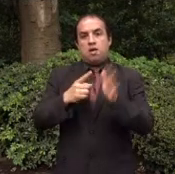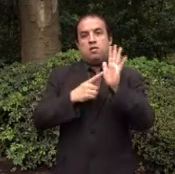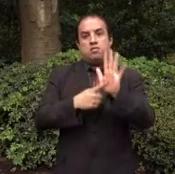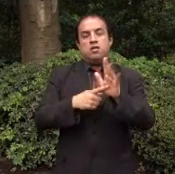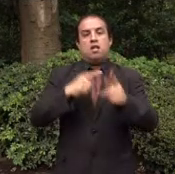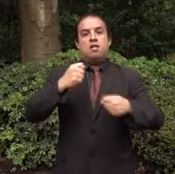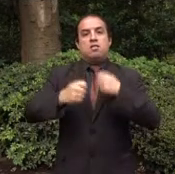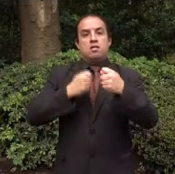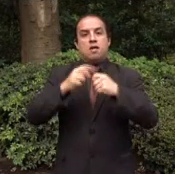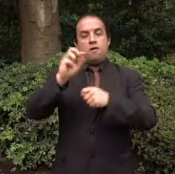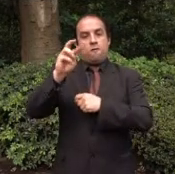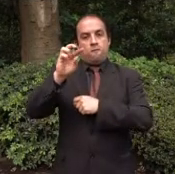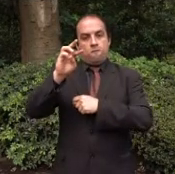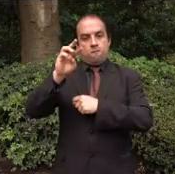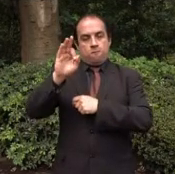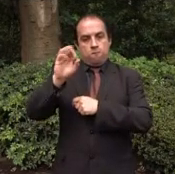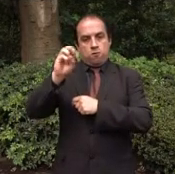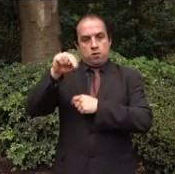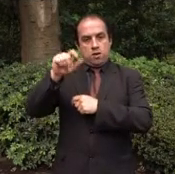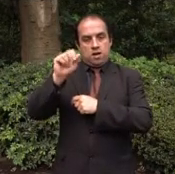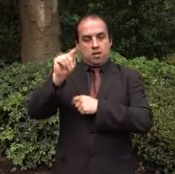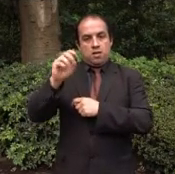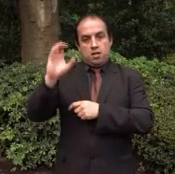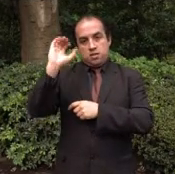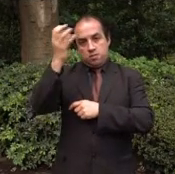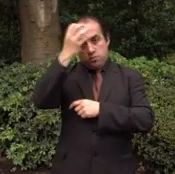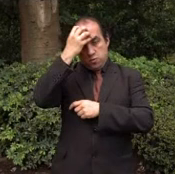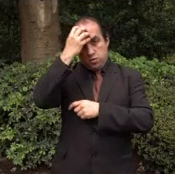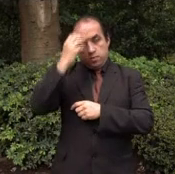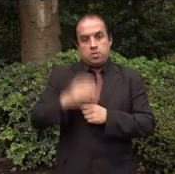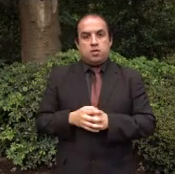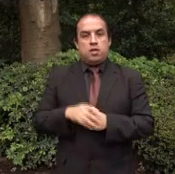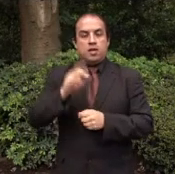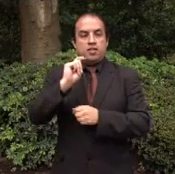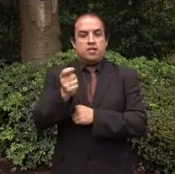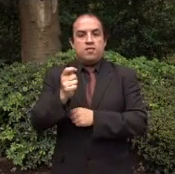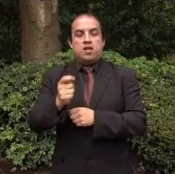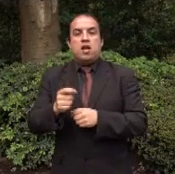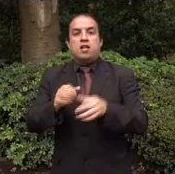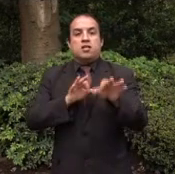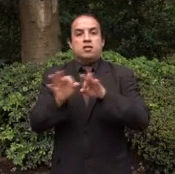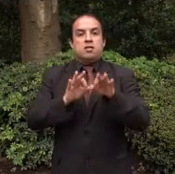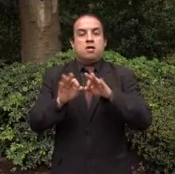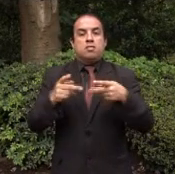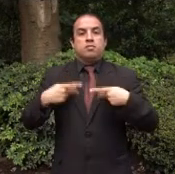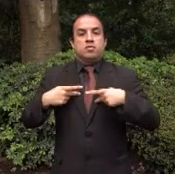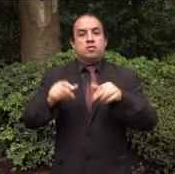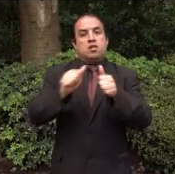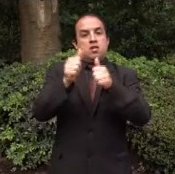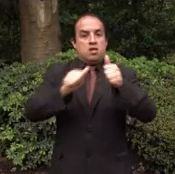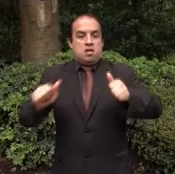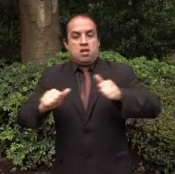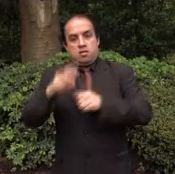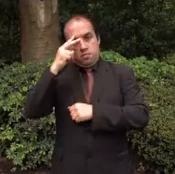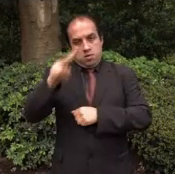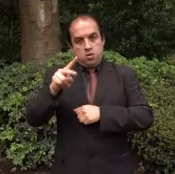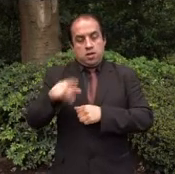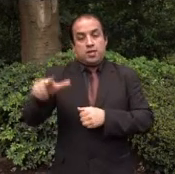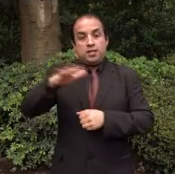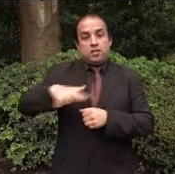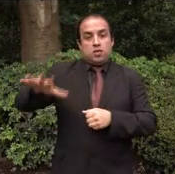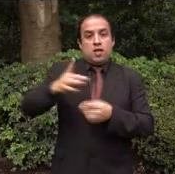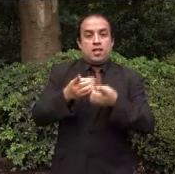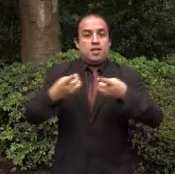en Chapultepec, con un nuevo concepto que resignifica el trabajo de los artesanos de México. Este espacio impulsa el desarrollo de